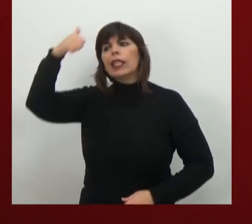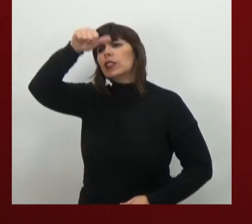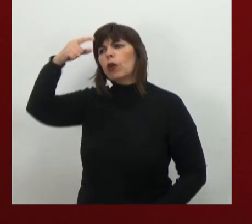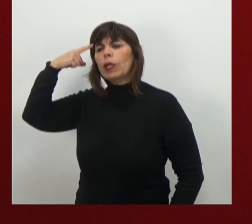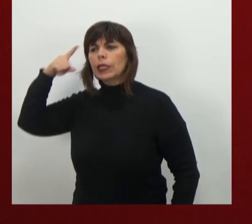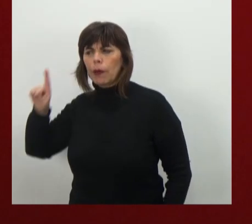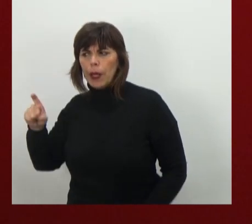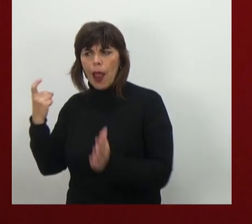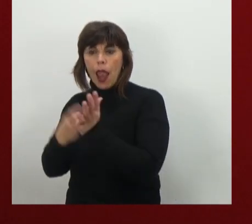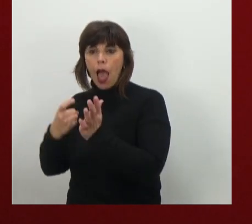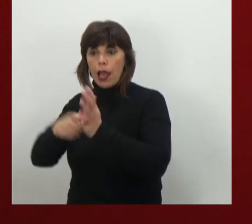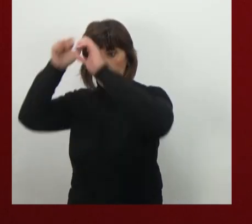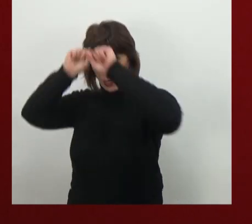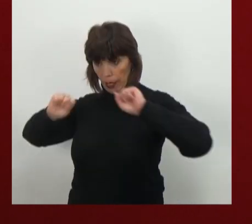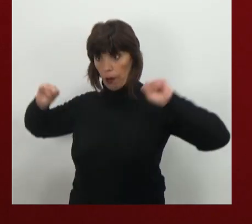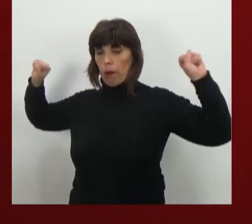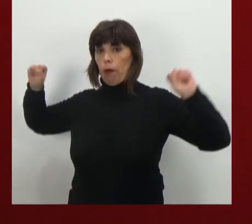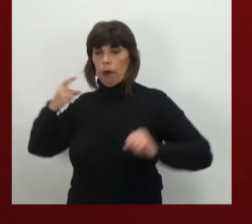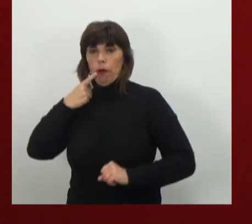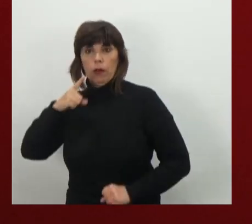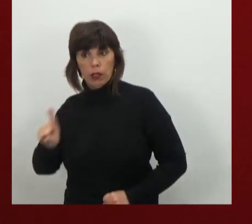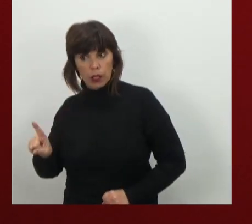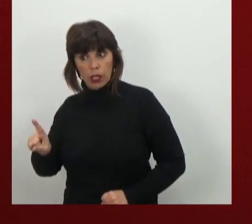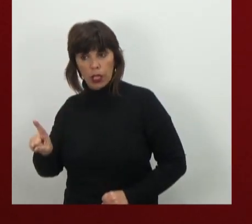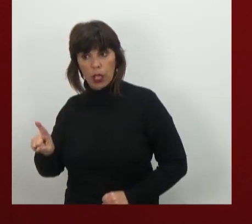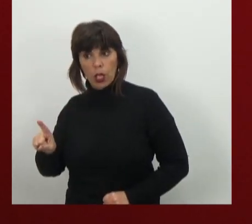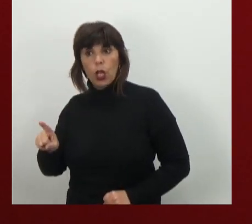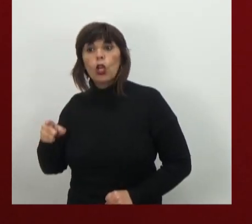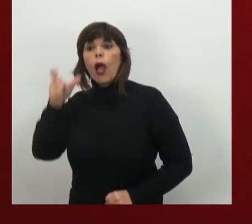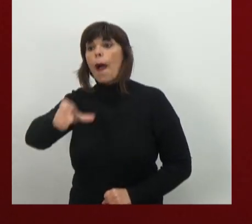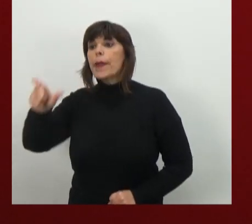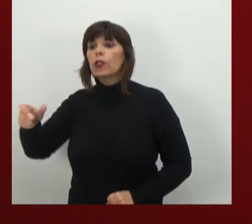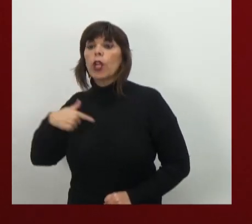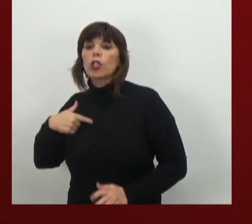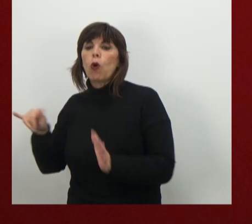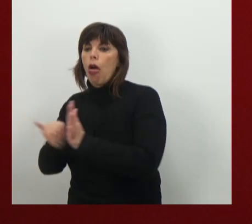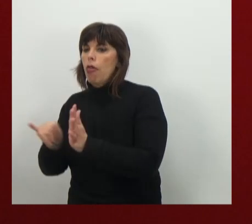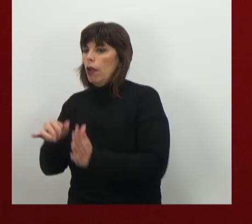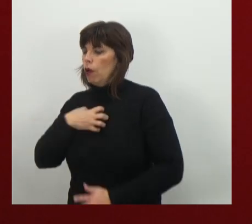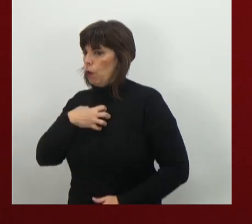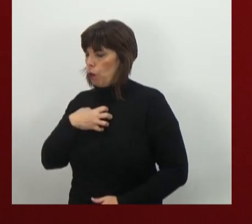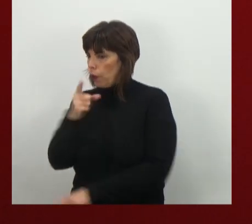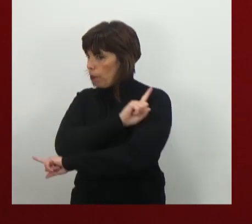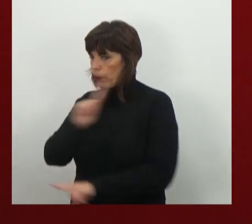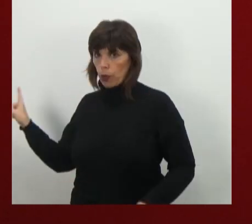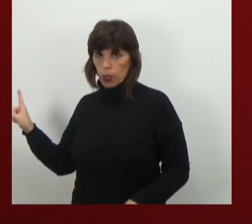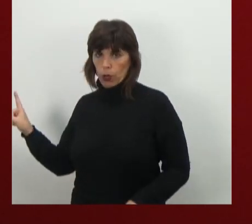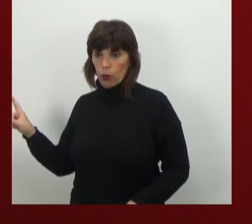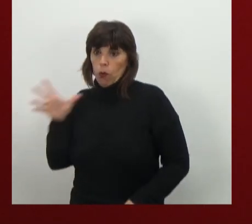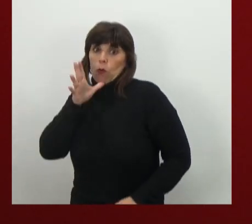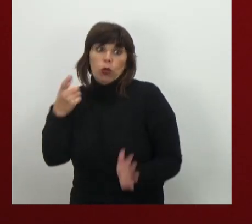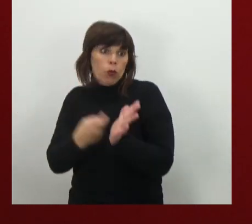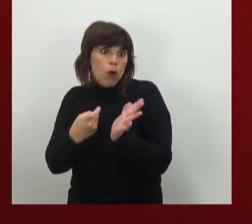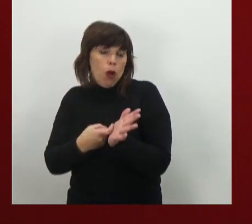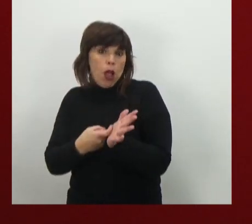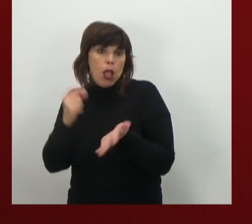él no se podía acercar, le estaba prohibido acercarse. La ley le prohibía